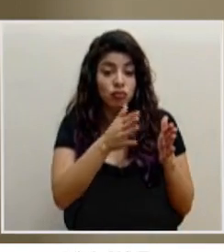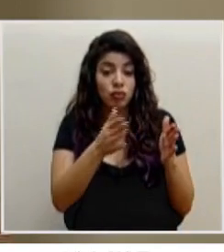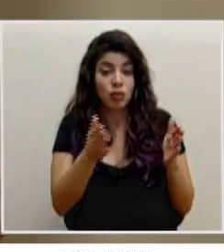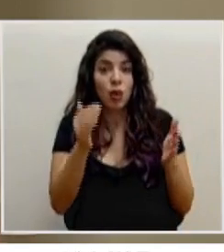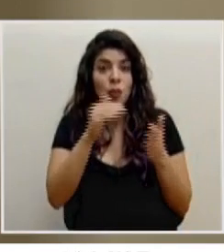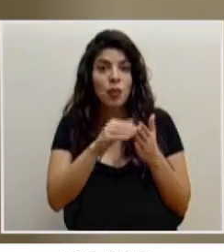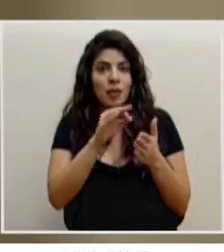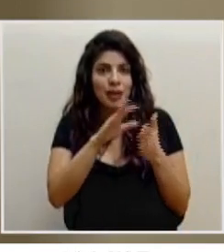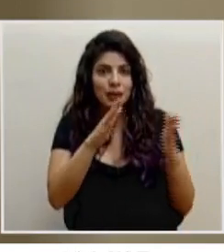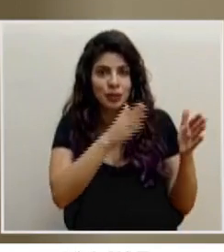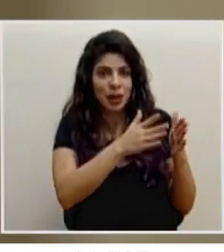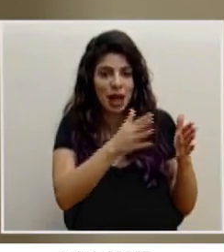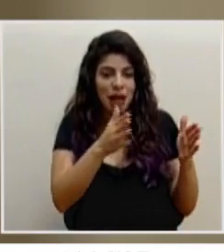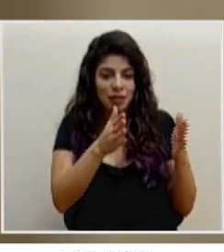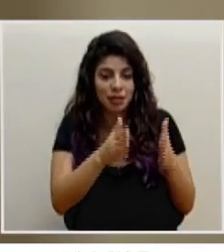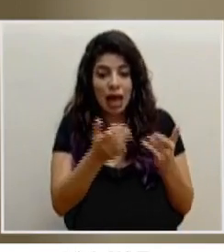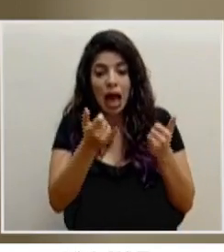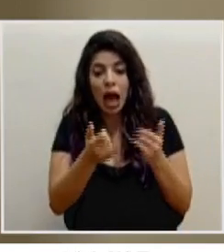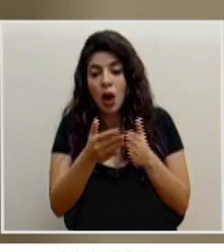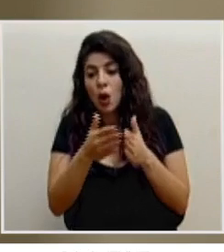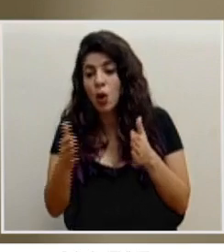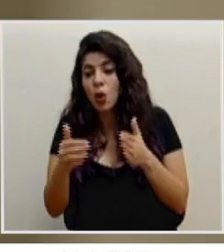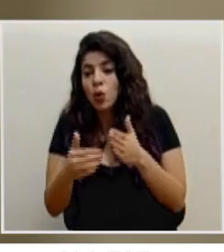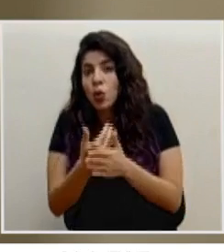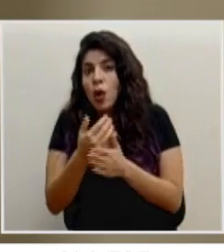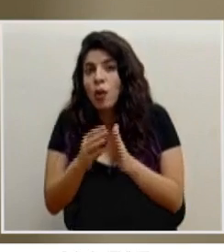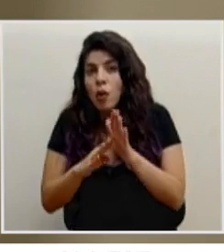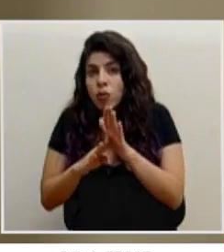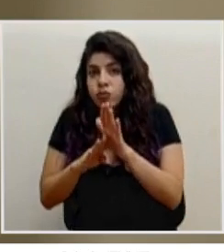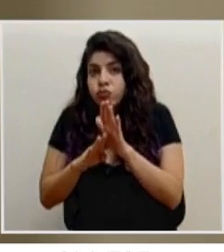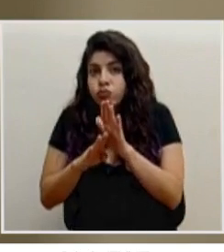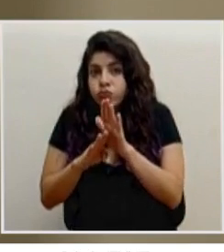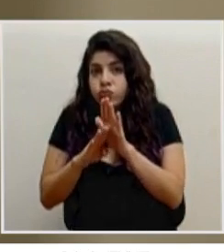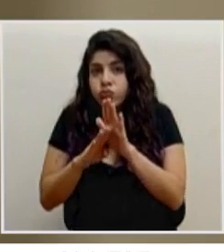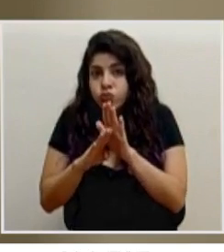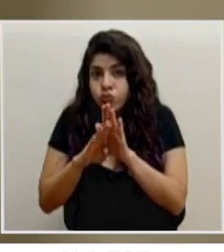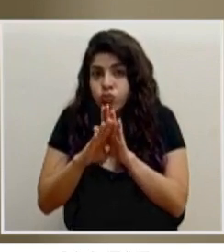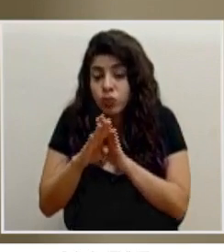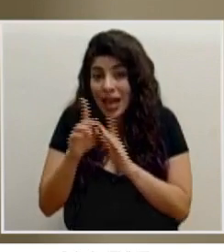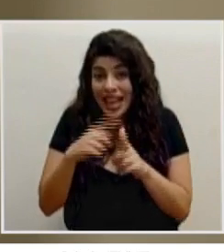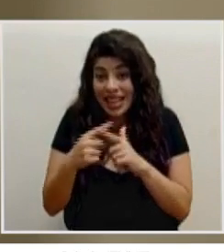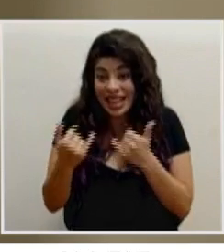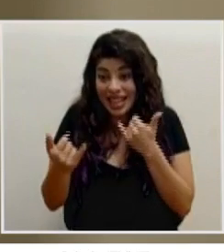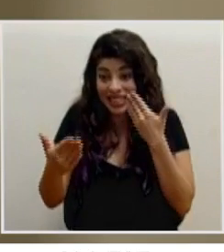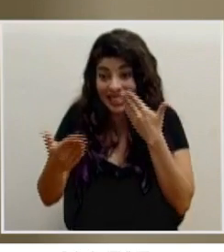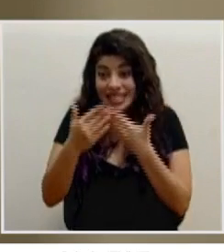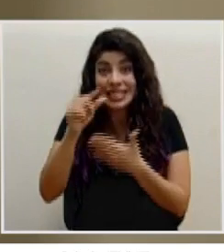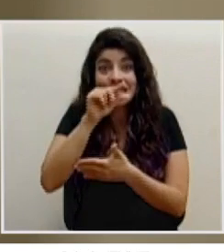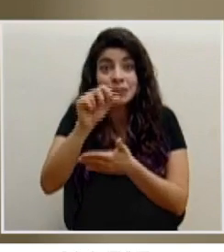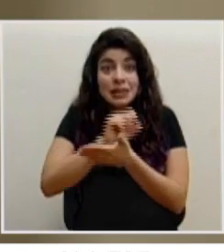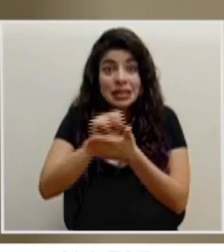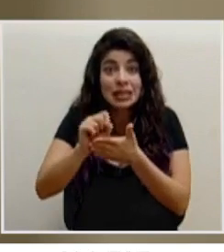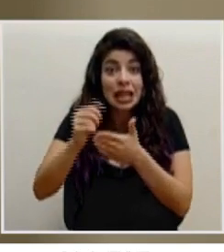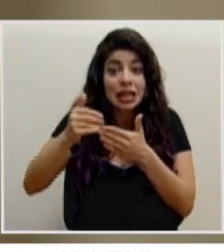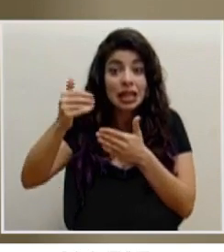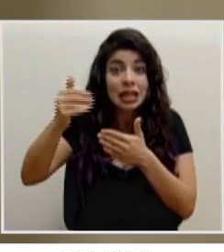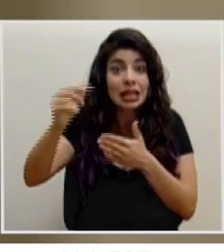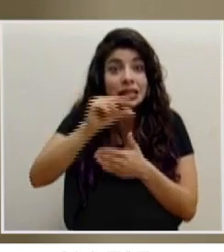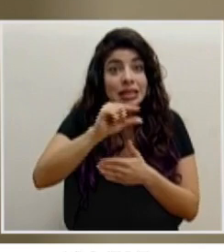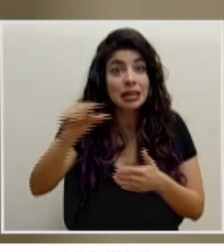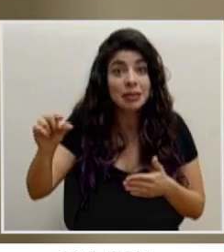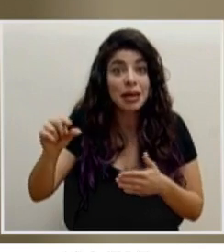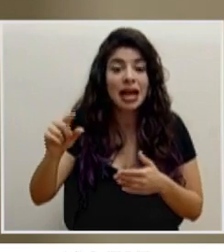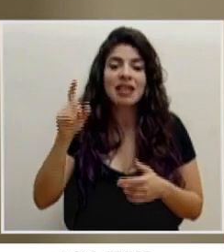escuelas. Estamos en un nuevo aumento de casos y nos toca ahora, de cara a la Semana Santa y las próximas semanas,